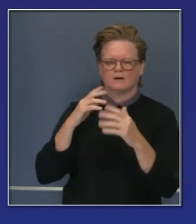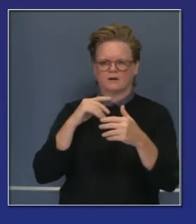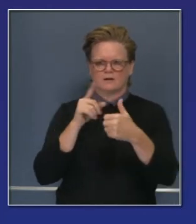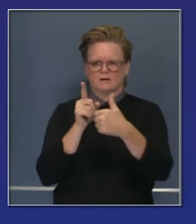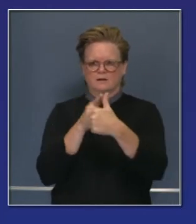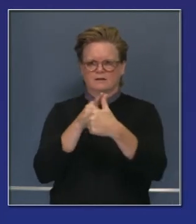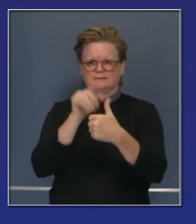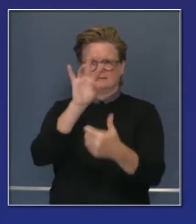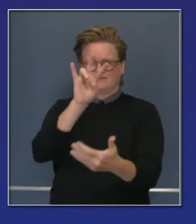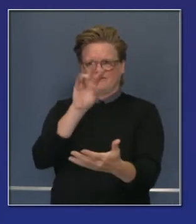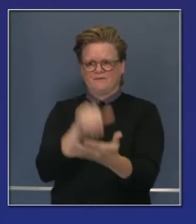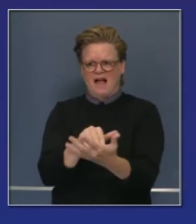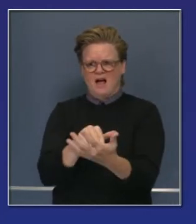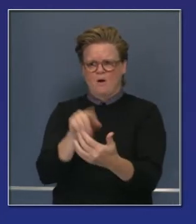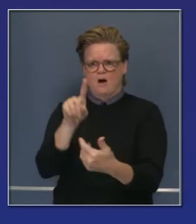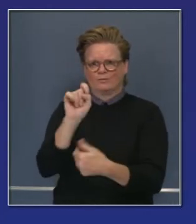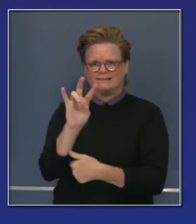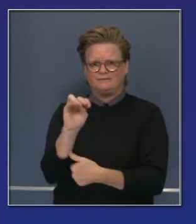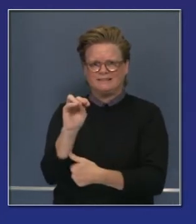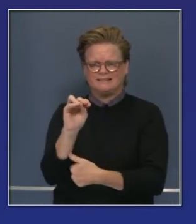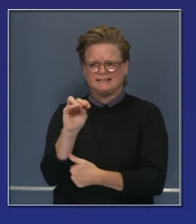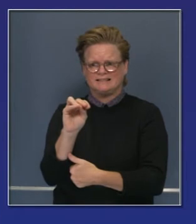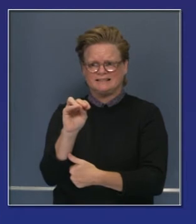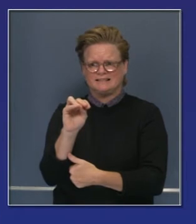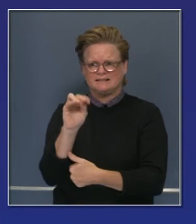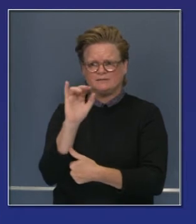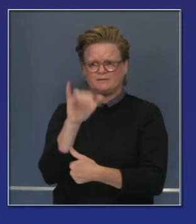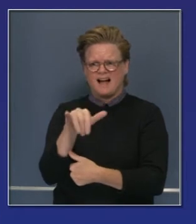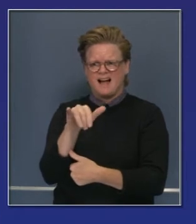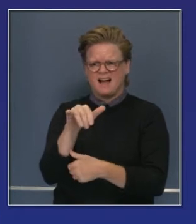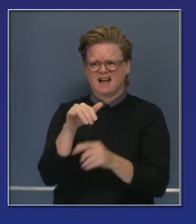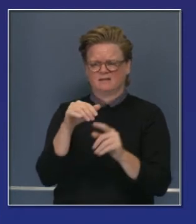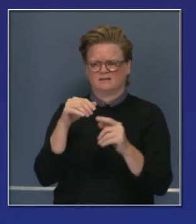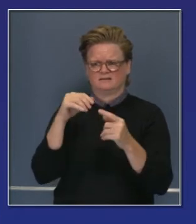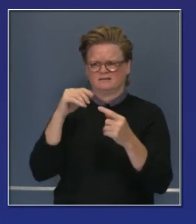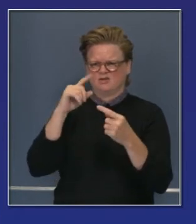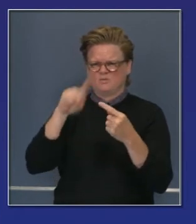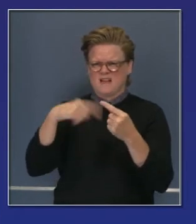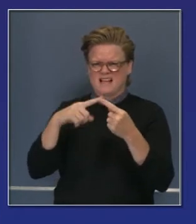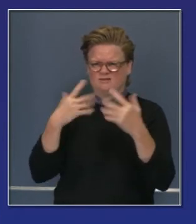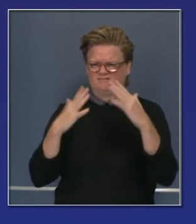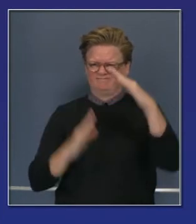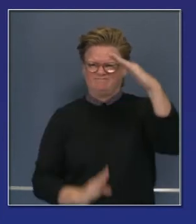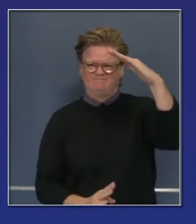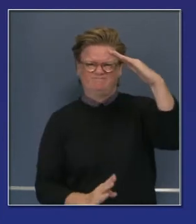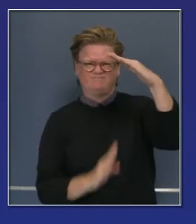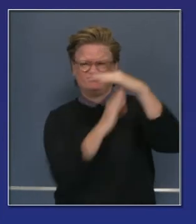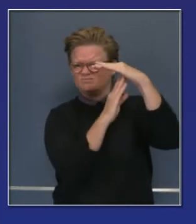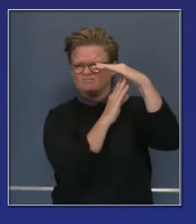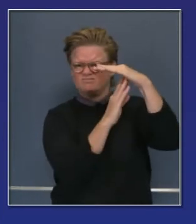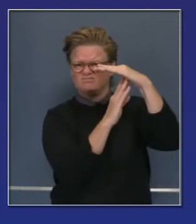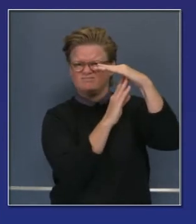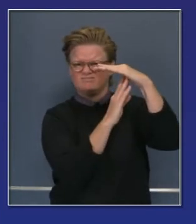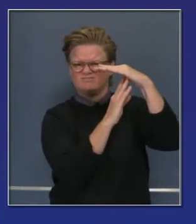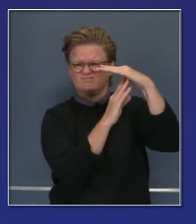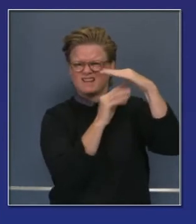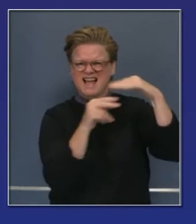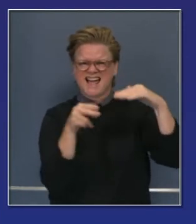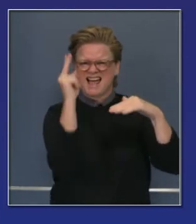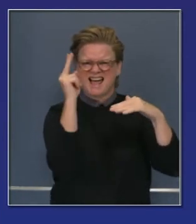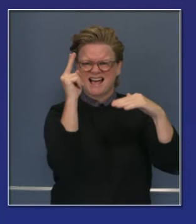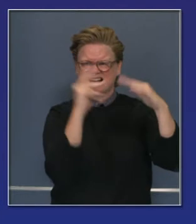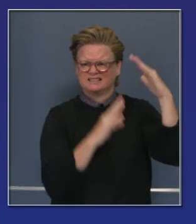ver 7,170 es el pico de hospitalizaciones el mes pasado, 21 de